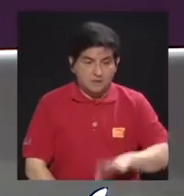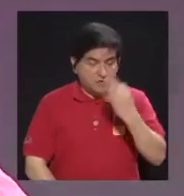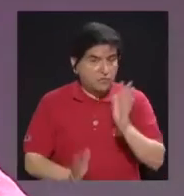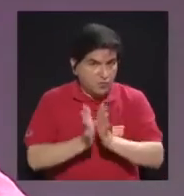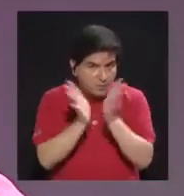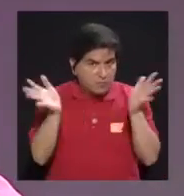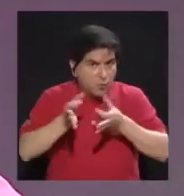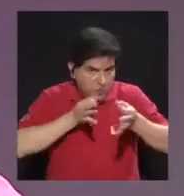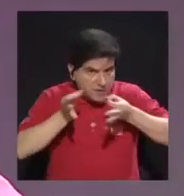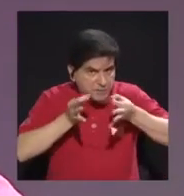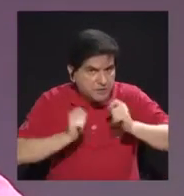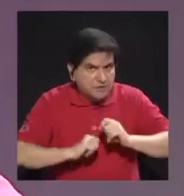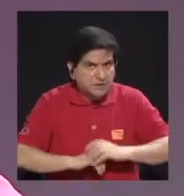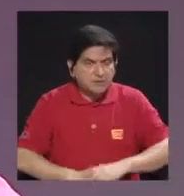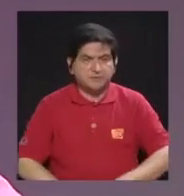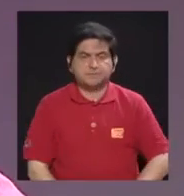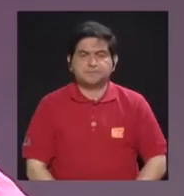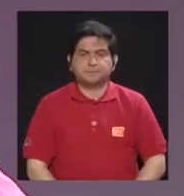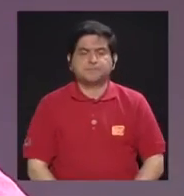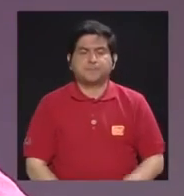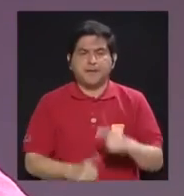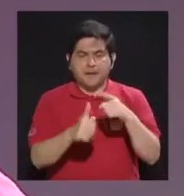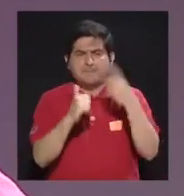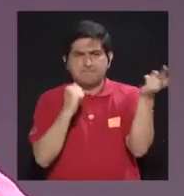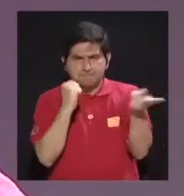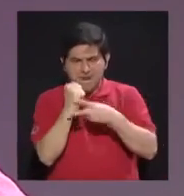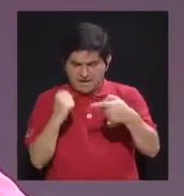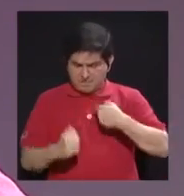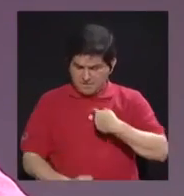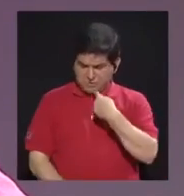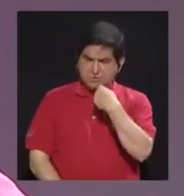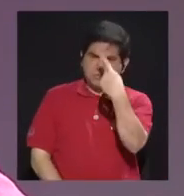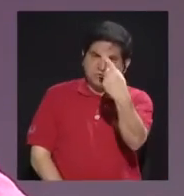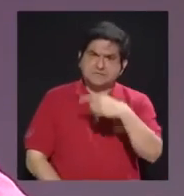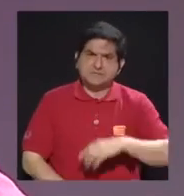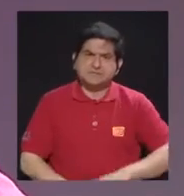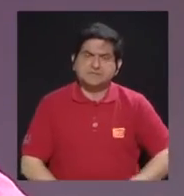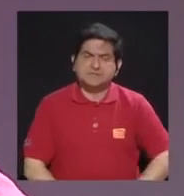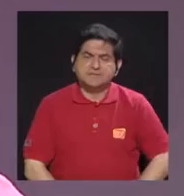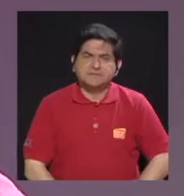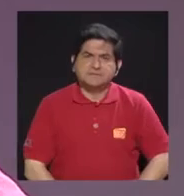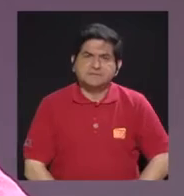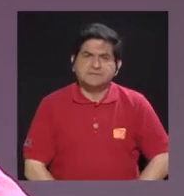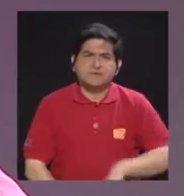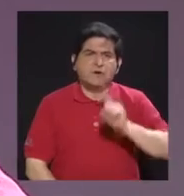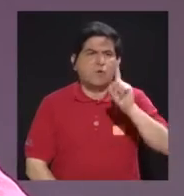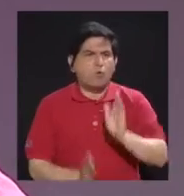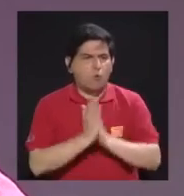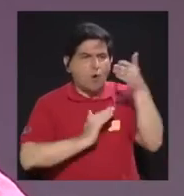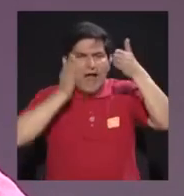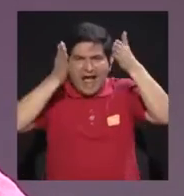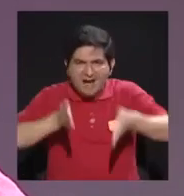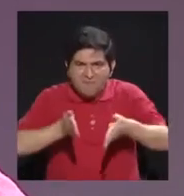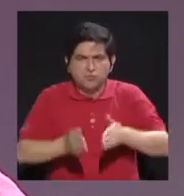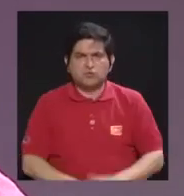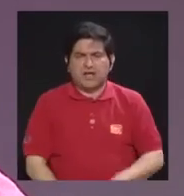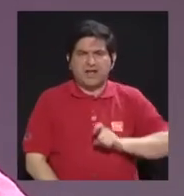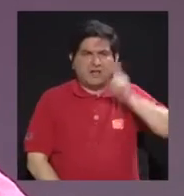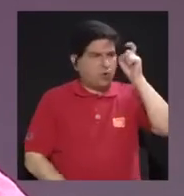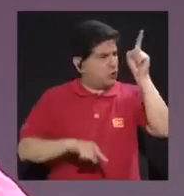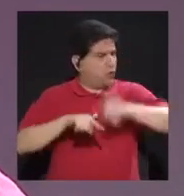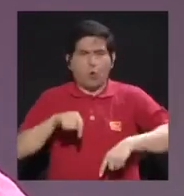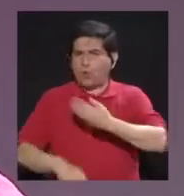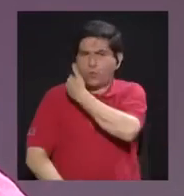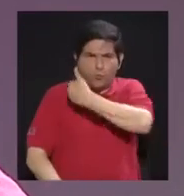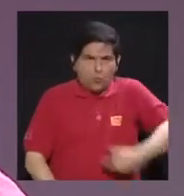públicamente. Bueno, la primera vez que yo dije un abusador sexual no puede ser